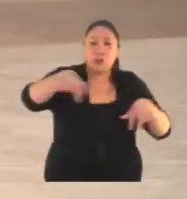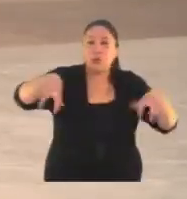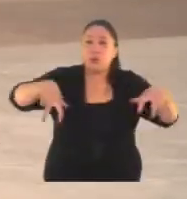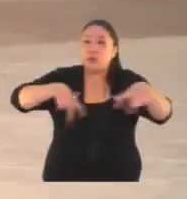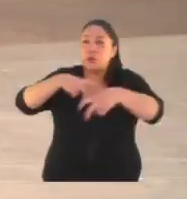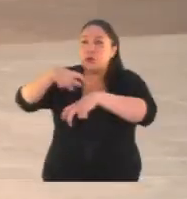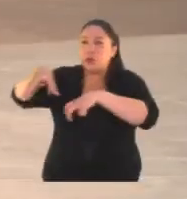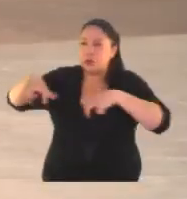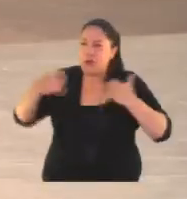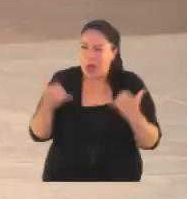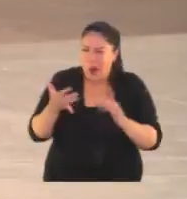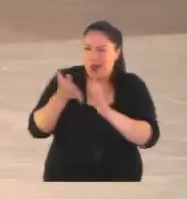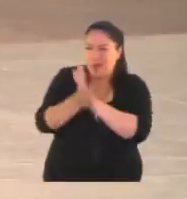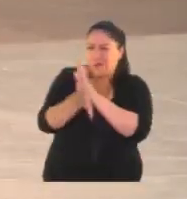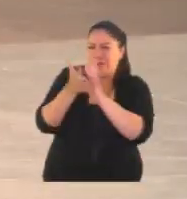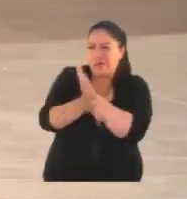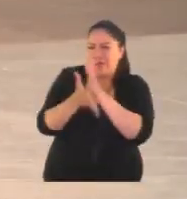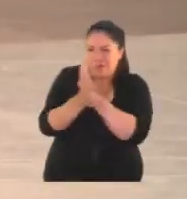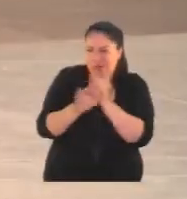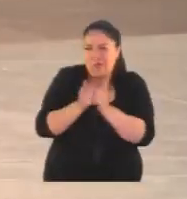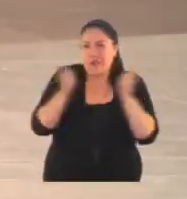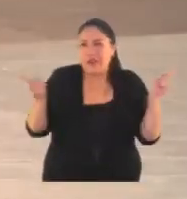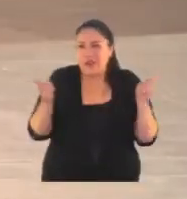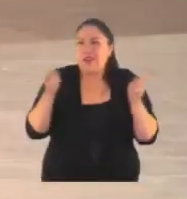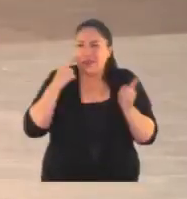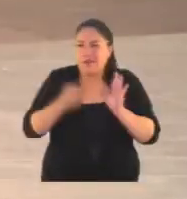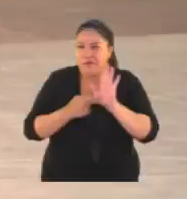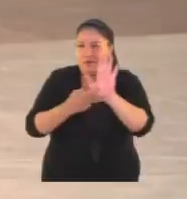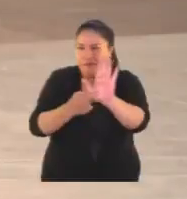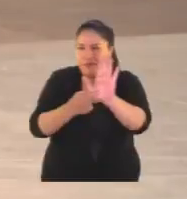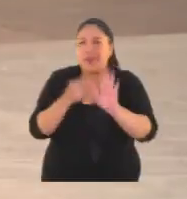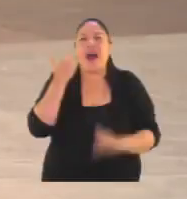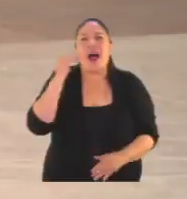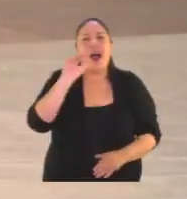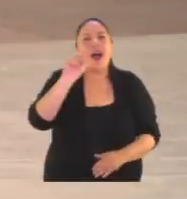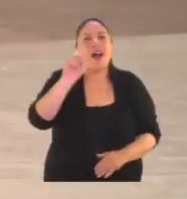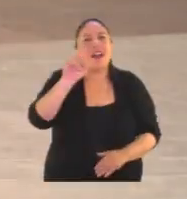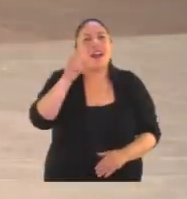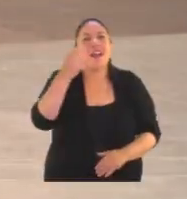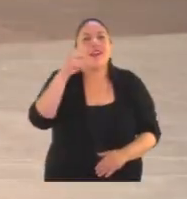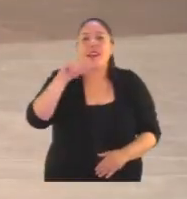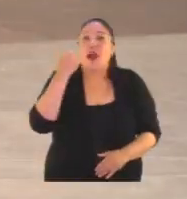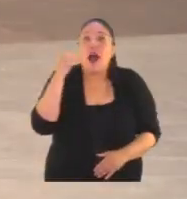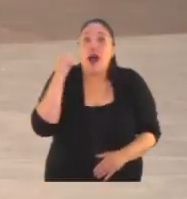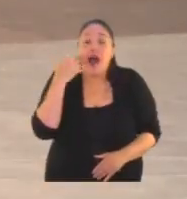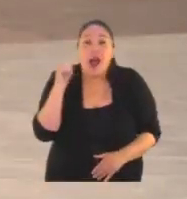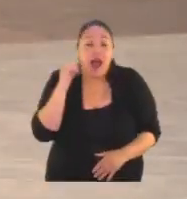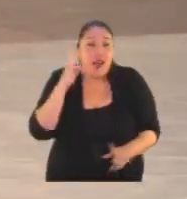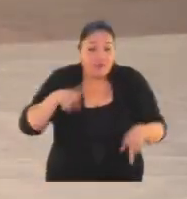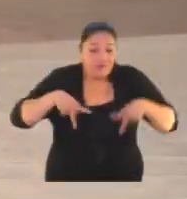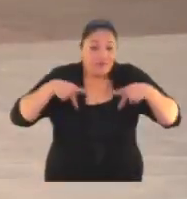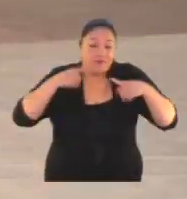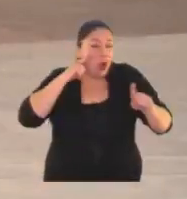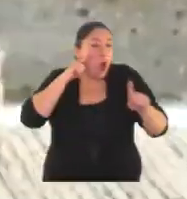eso en el siguiente informe quiero que conozcan el corazón de Regina, una mujer que dedica sus días a cuidar